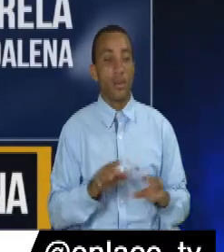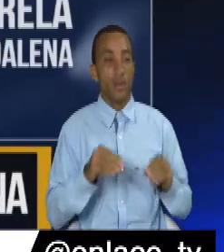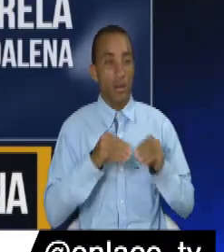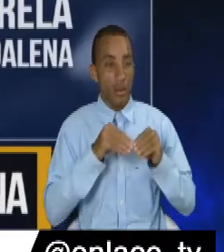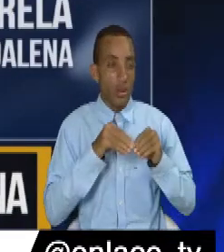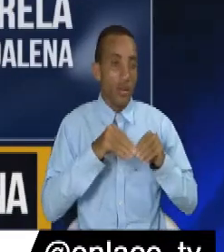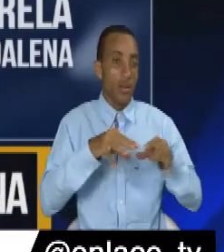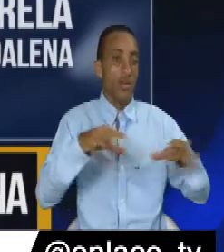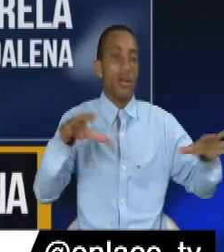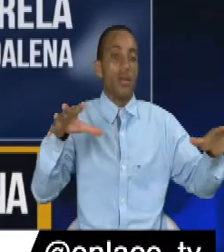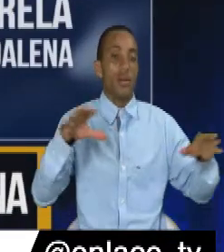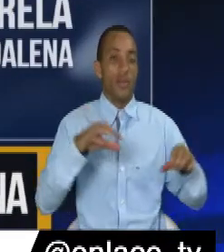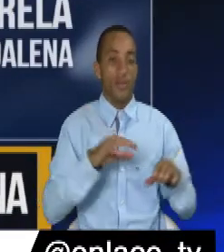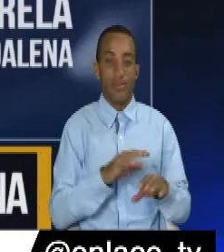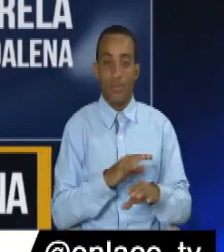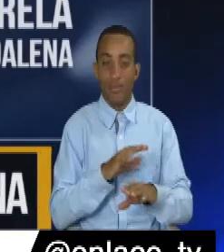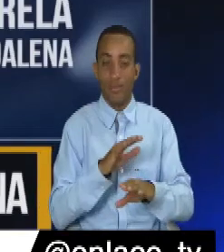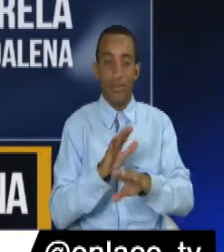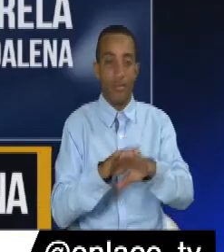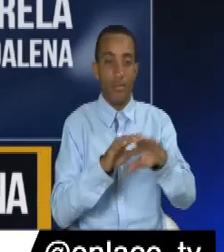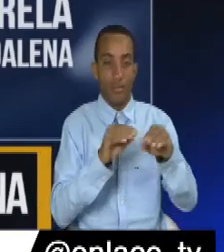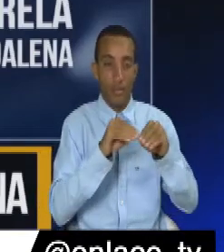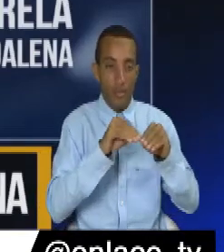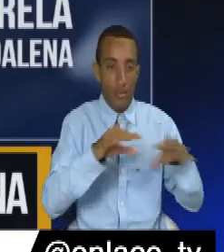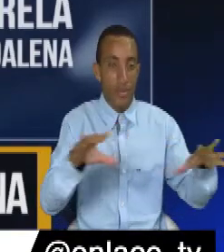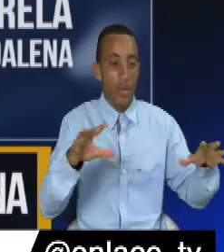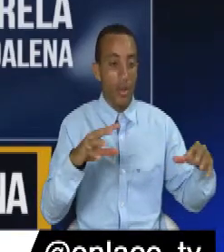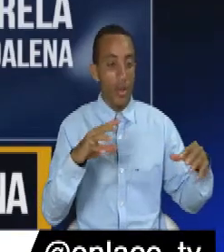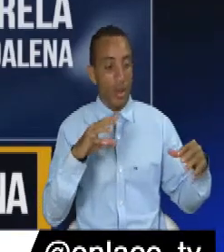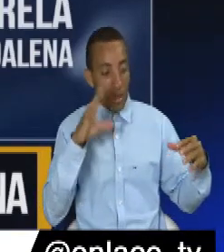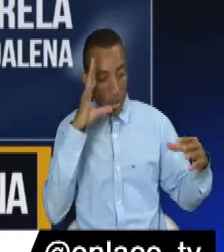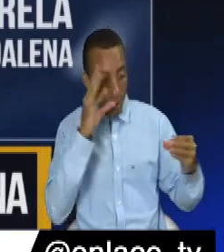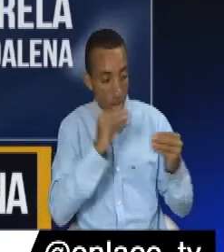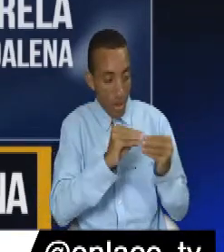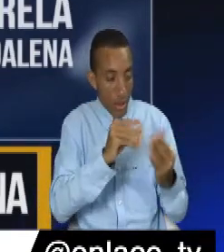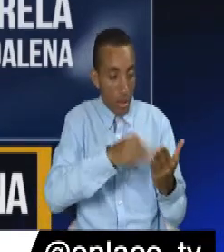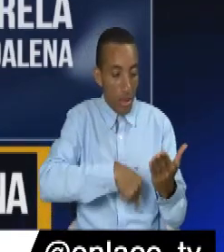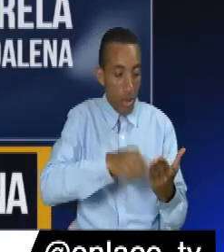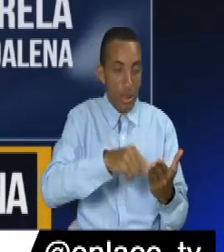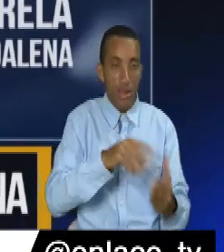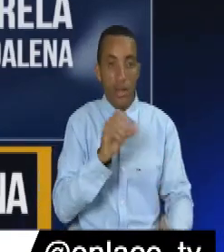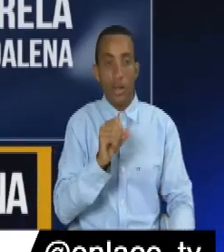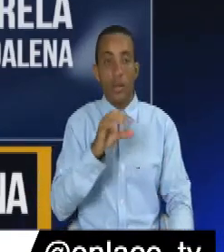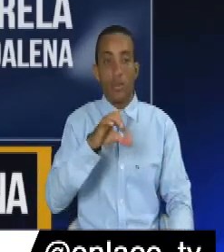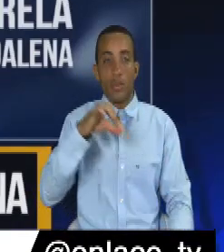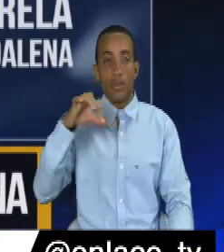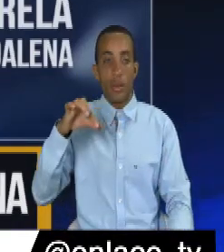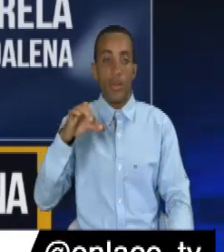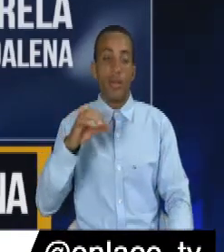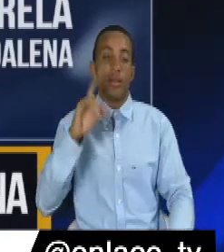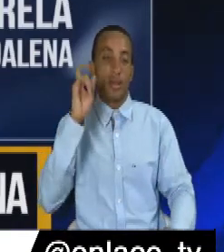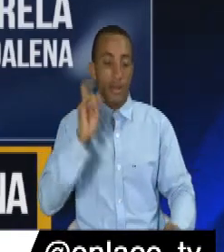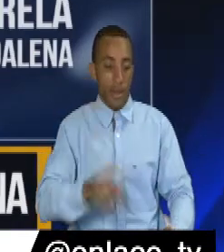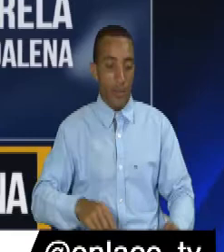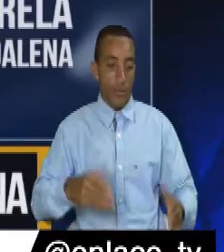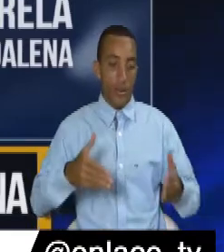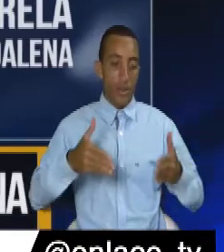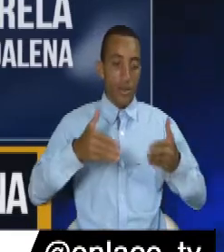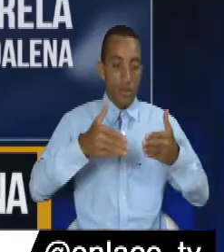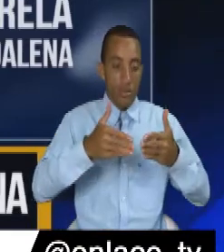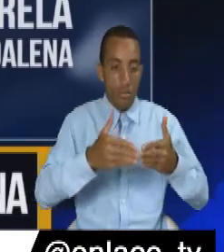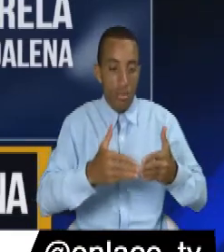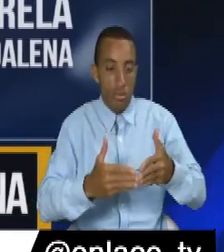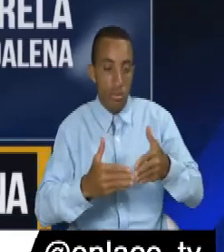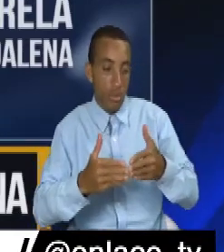ampliamente, es contrato de la APP. Se quiere garantizar la navegabilidad no solo ahí en el canal de acceso del río